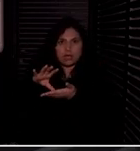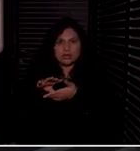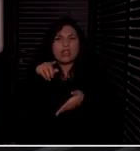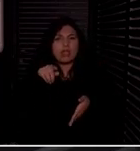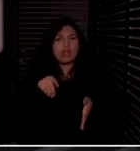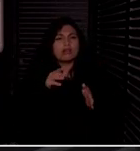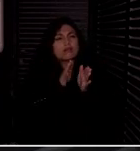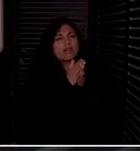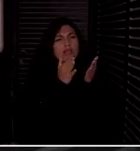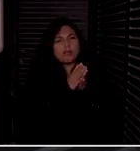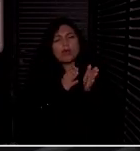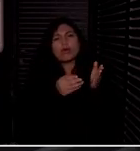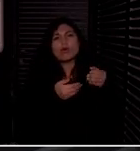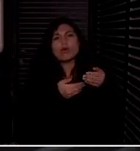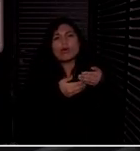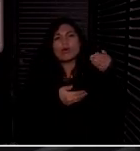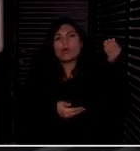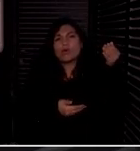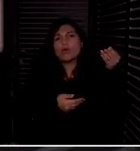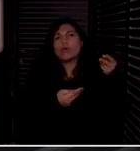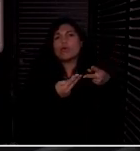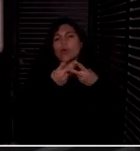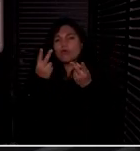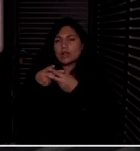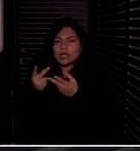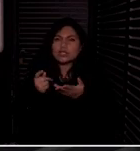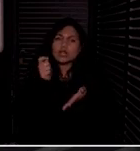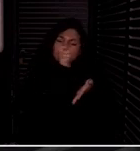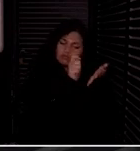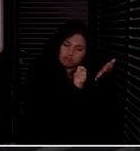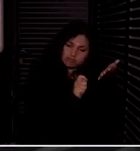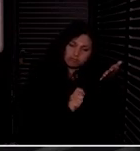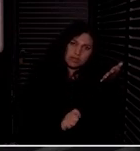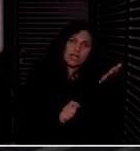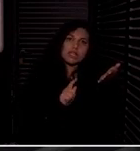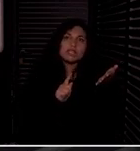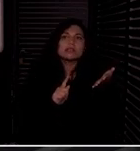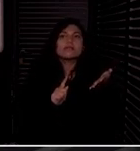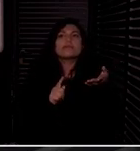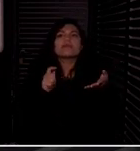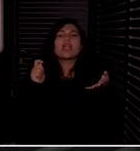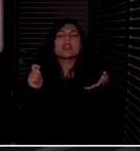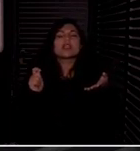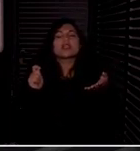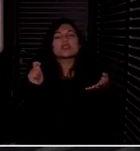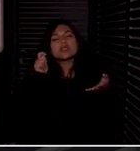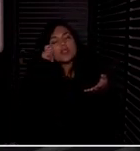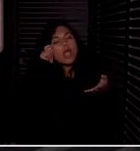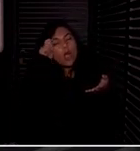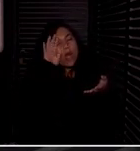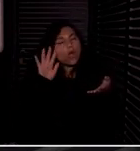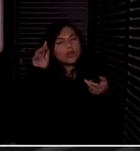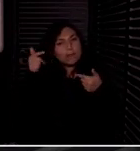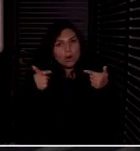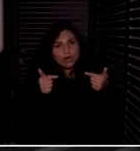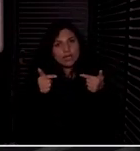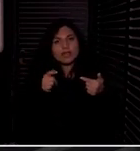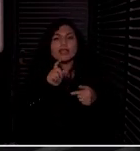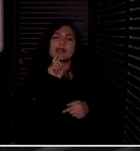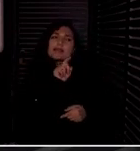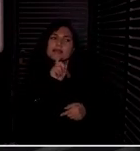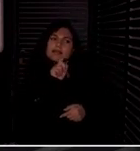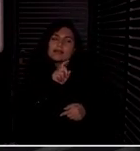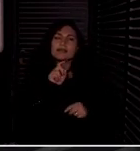múltiples publicaciones en temas como la teoría crítica de la comunicación, la economía política de la comunicación y la educación